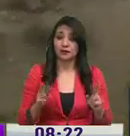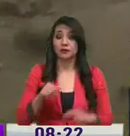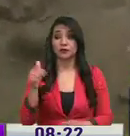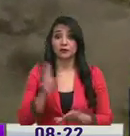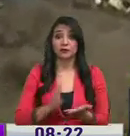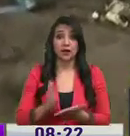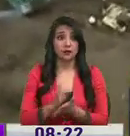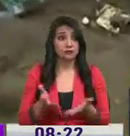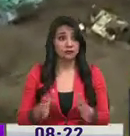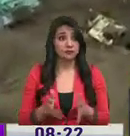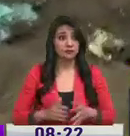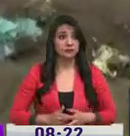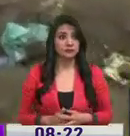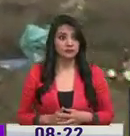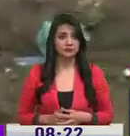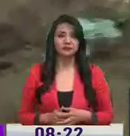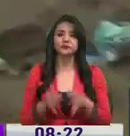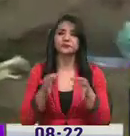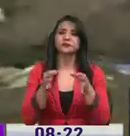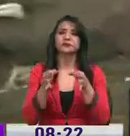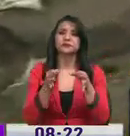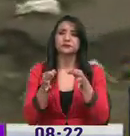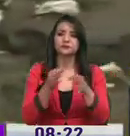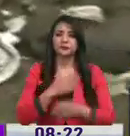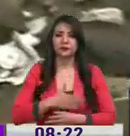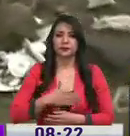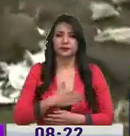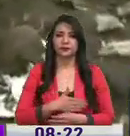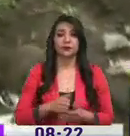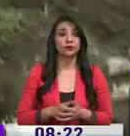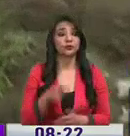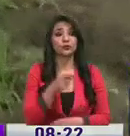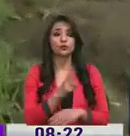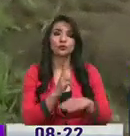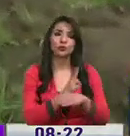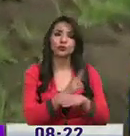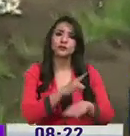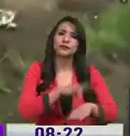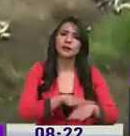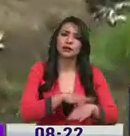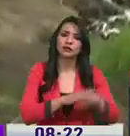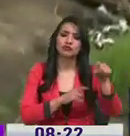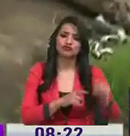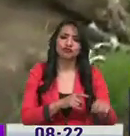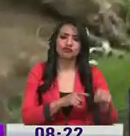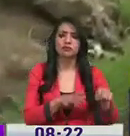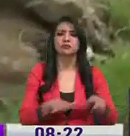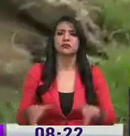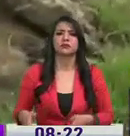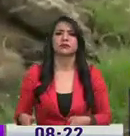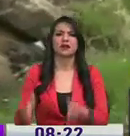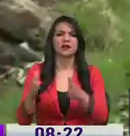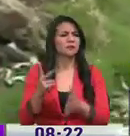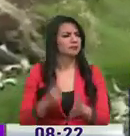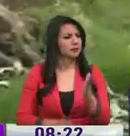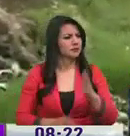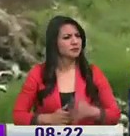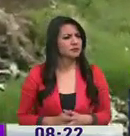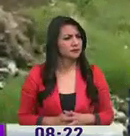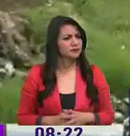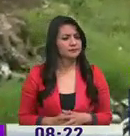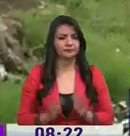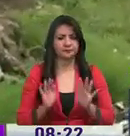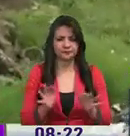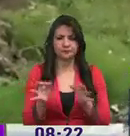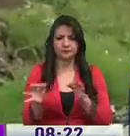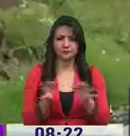barrios. Mi señor, explíqueme un poquito, por favor, cada vez que utilizan los baños, ¿qué es lo que sucede ahí en la calle? ¿Qué pasa? El tema es que